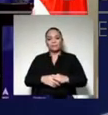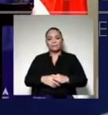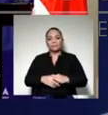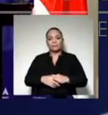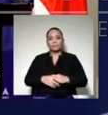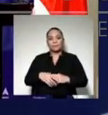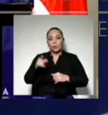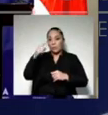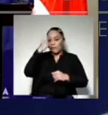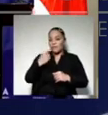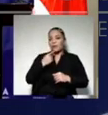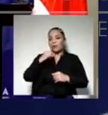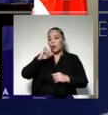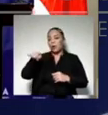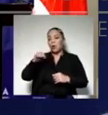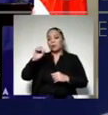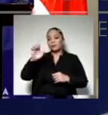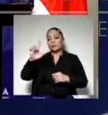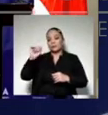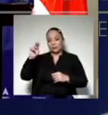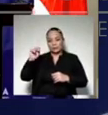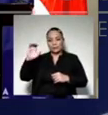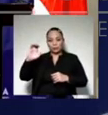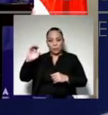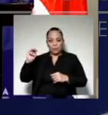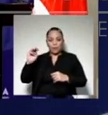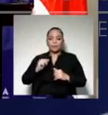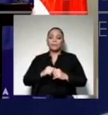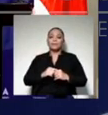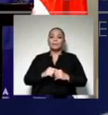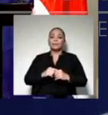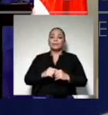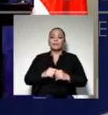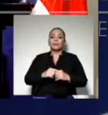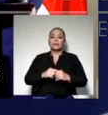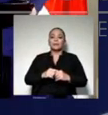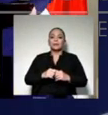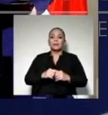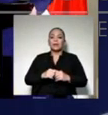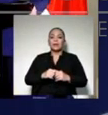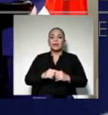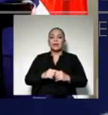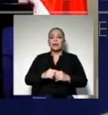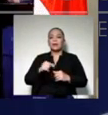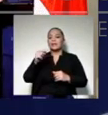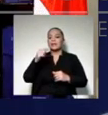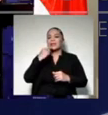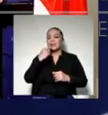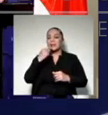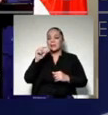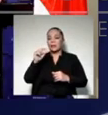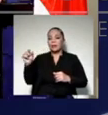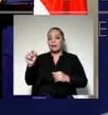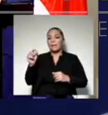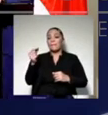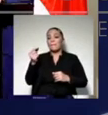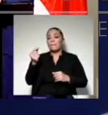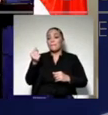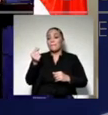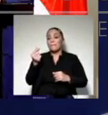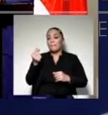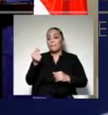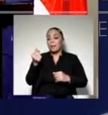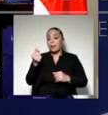Jocelyn Chacón Madrigal, ¿verdad, doctora? El punto 8, usted dice claramente, se dejó el dinero de la gran campaña que